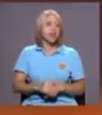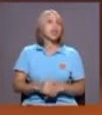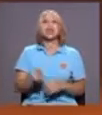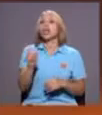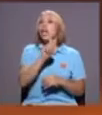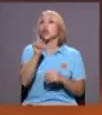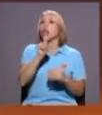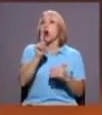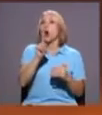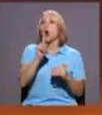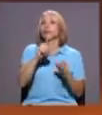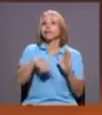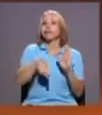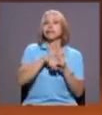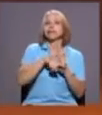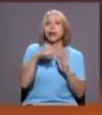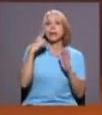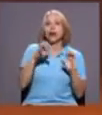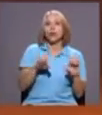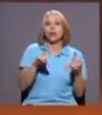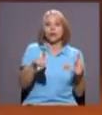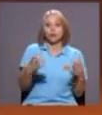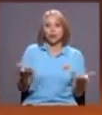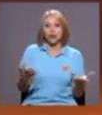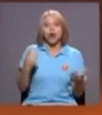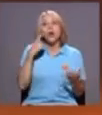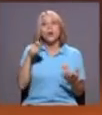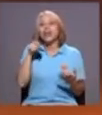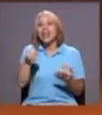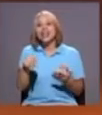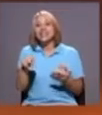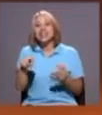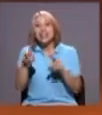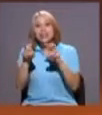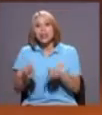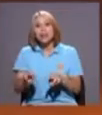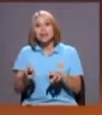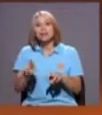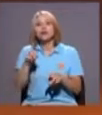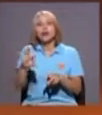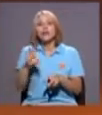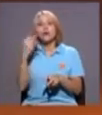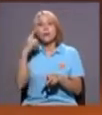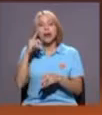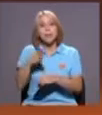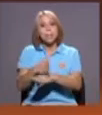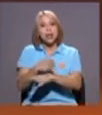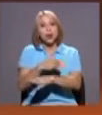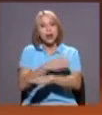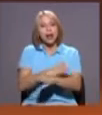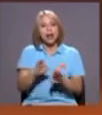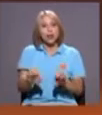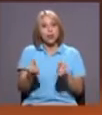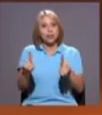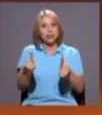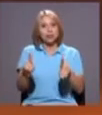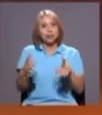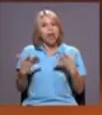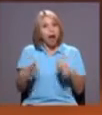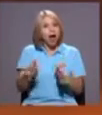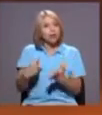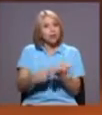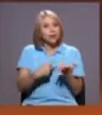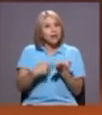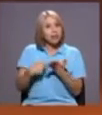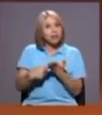educación porque está previsto precisamente como un instrumento de evaluación para mejorar la educación. Hay un debate, es importante las